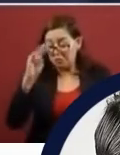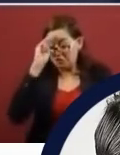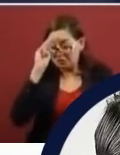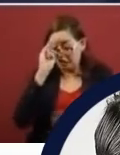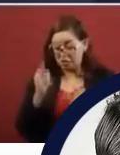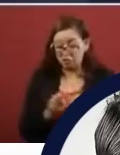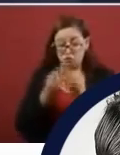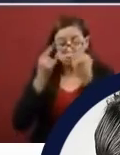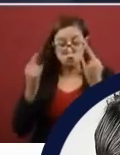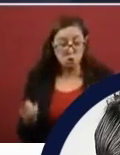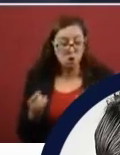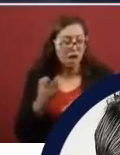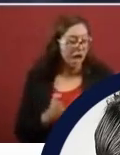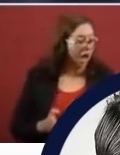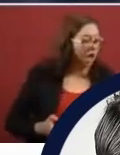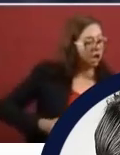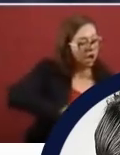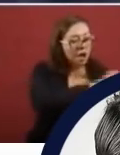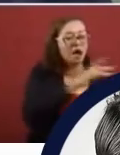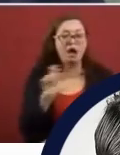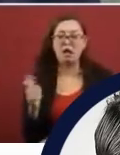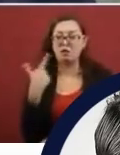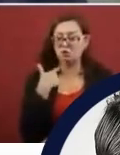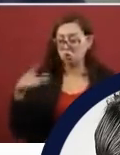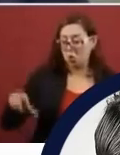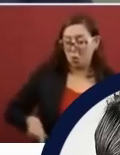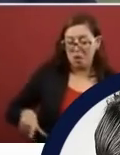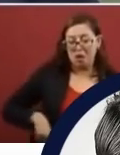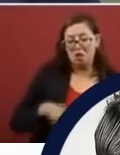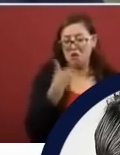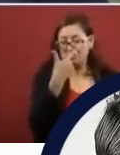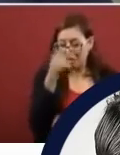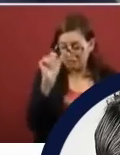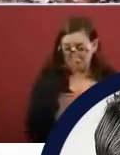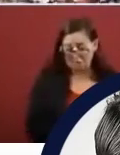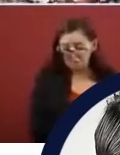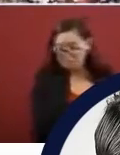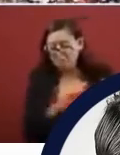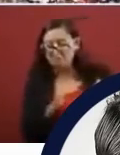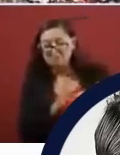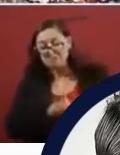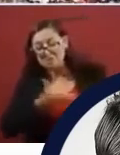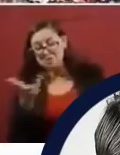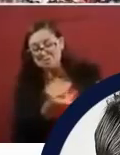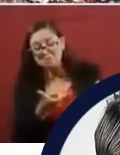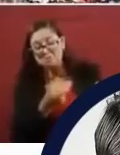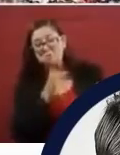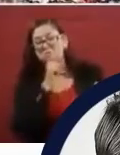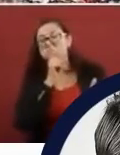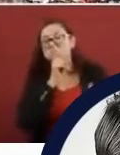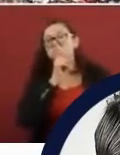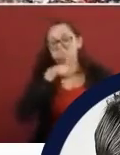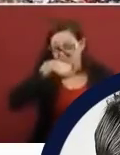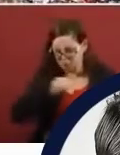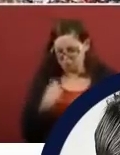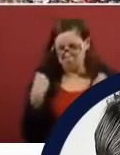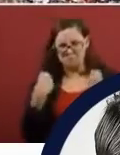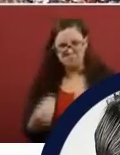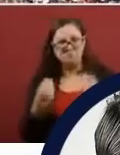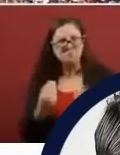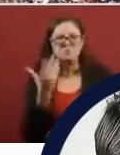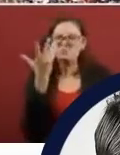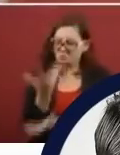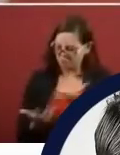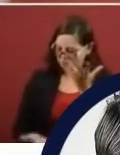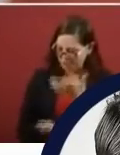prensa permanentemente. Una crítica reaccionaria. Que parte del hecho de que reaccionan, no hay un proyecto, no